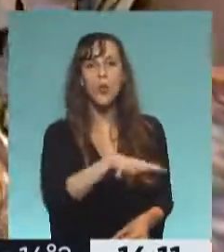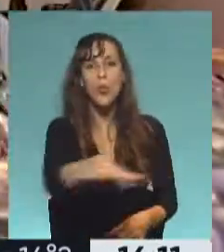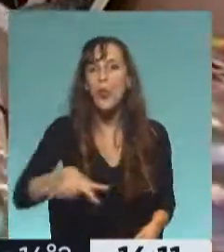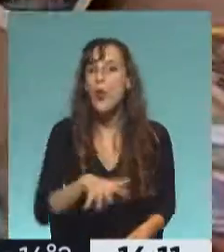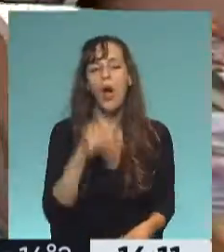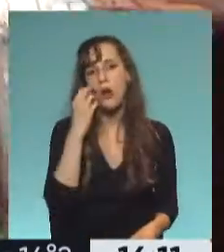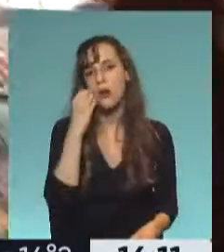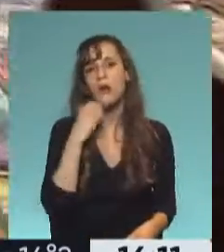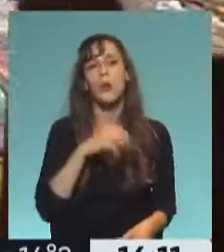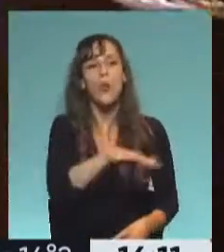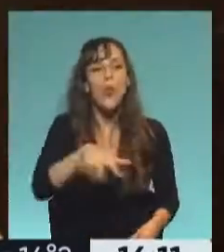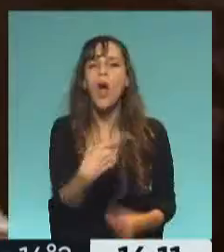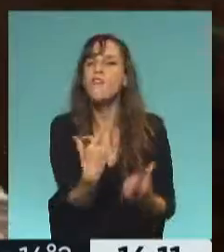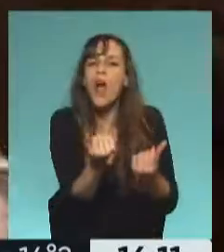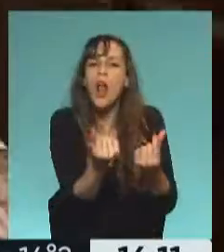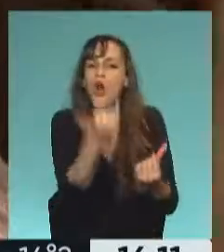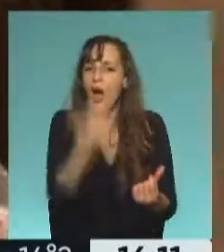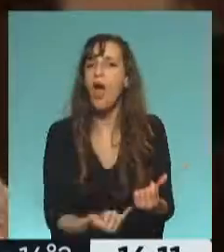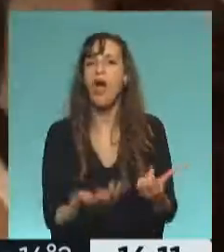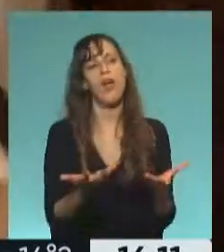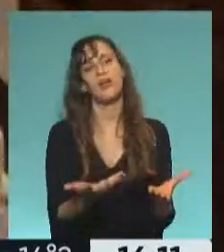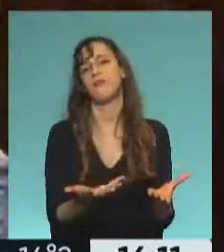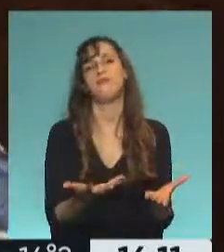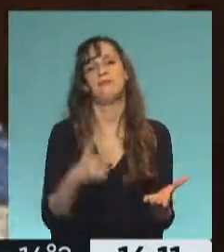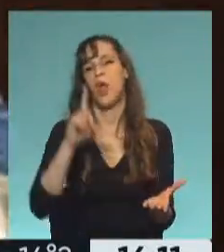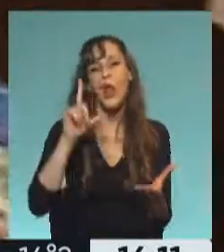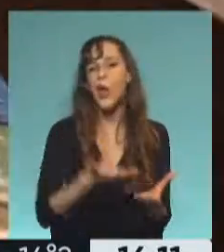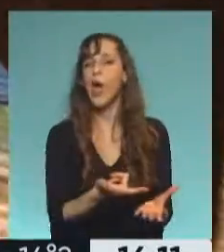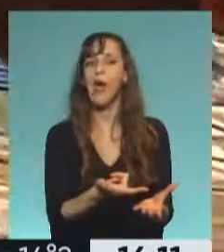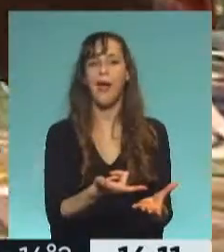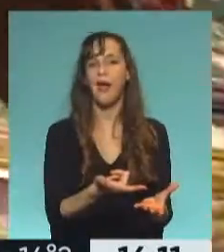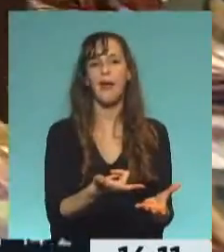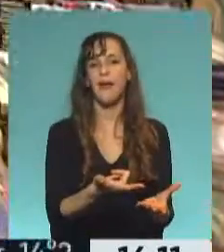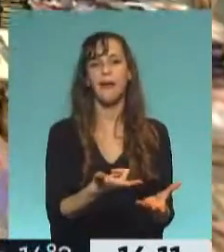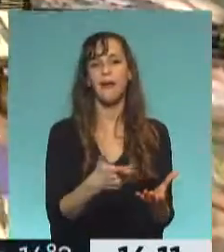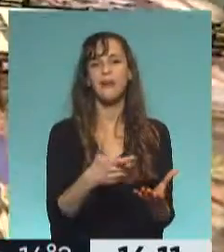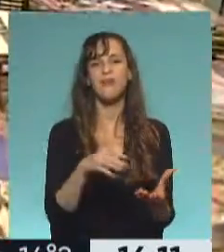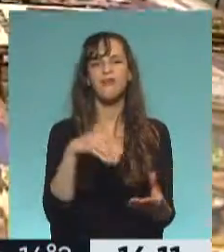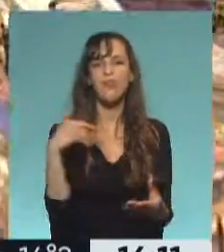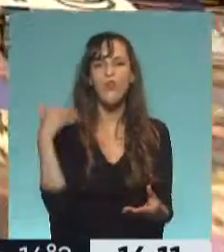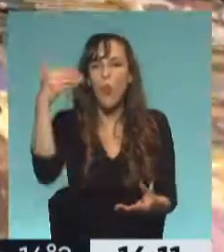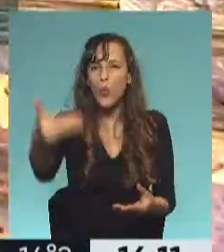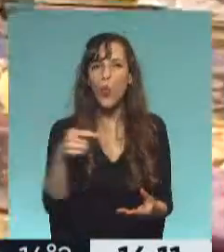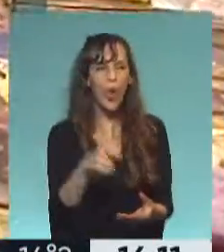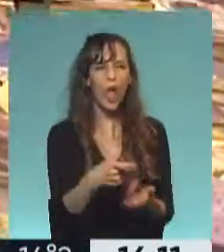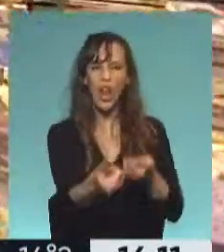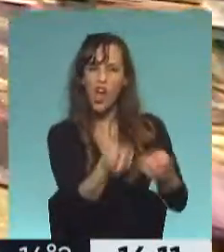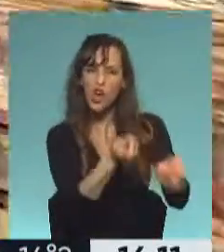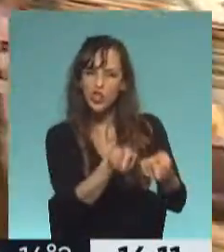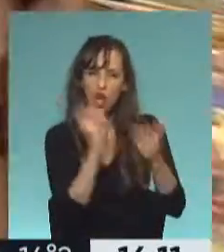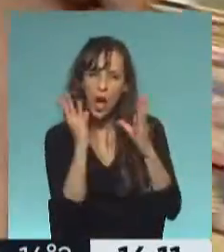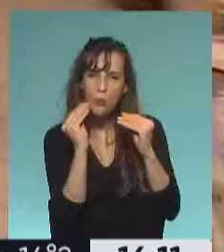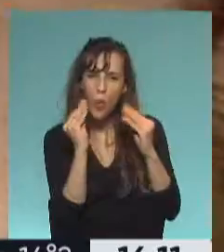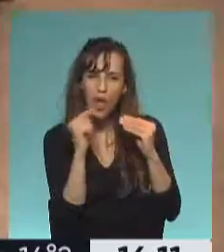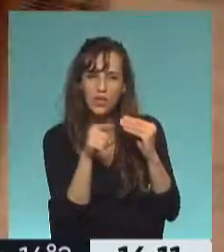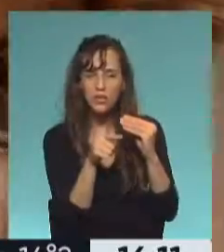tiene una historia tan ligada con nuestra patria, termine en una casa norteamericana vendiendo